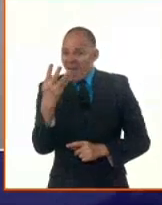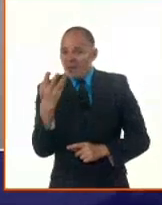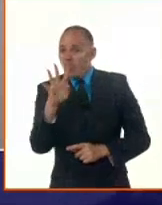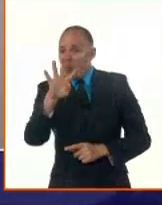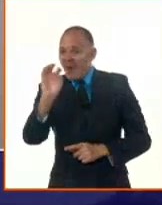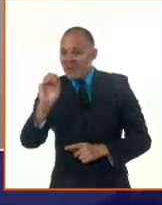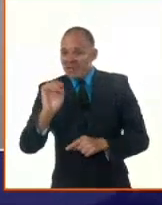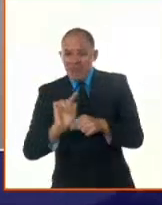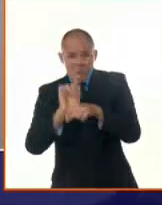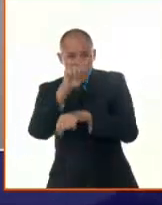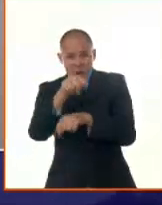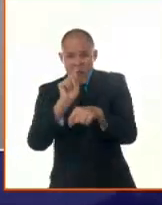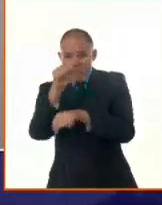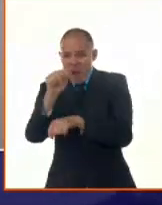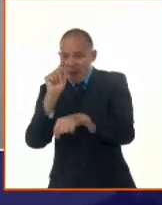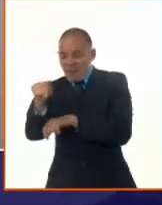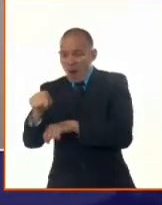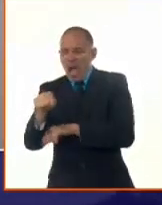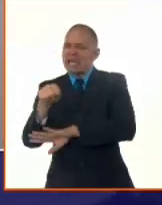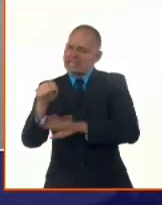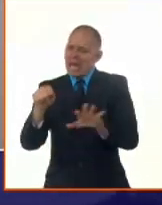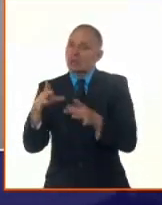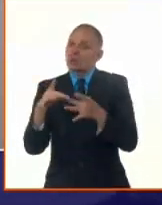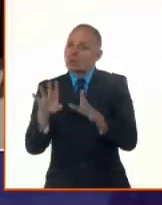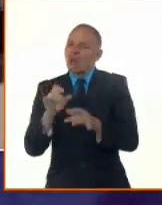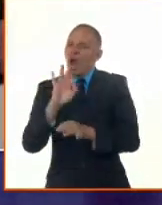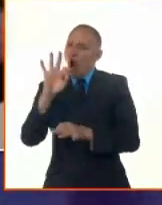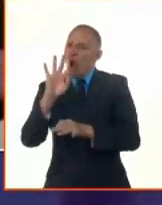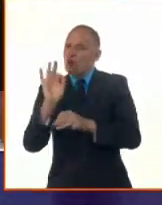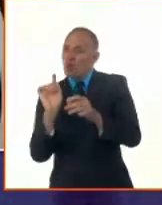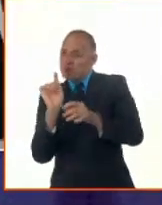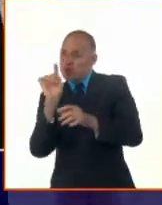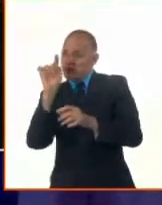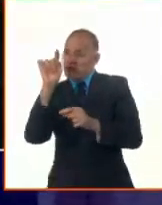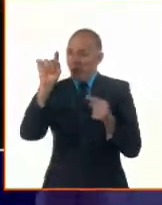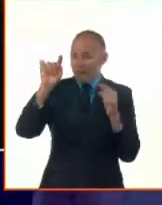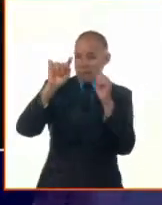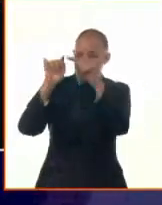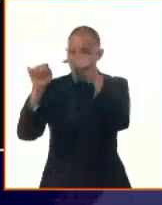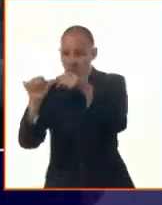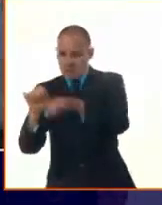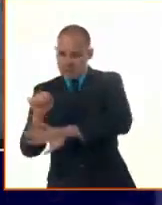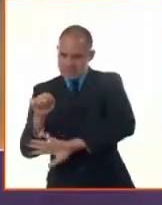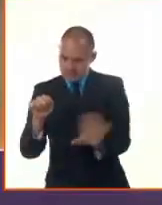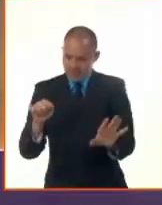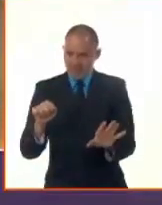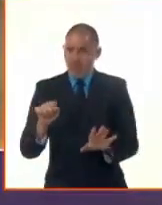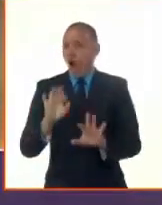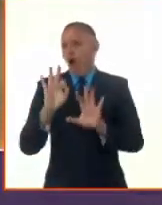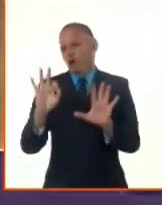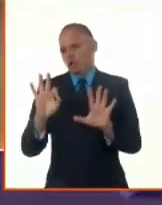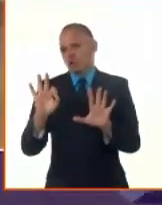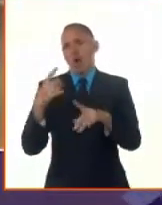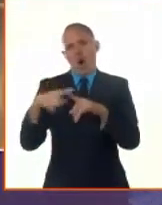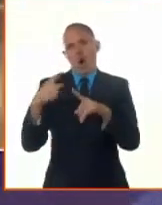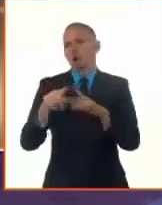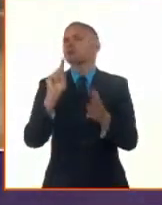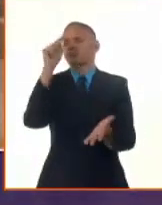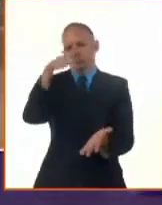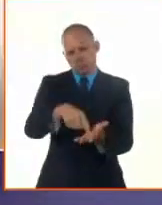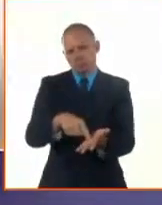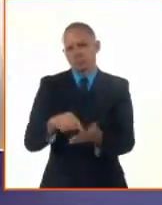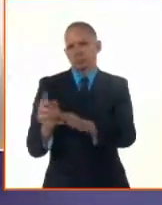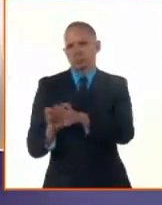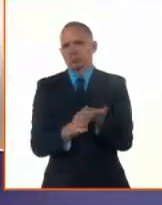ocho han sido interceptados por el sistema antimisiles el gabinete de seguridad is reunido de urgencia descarta el grupo